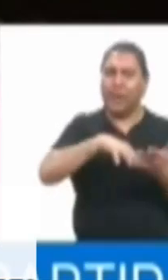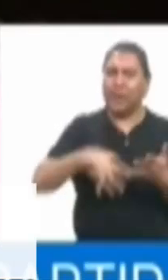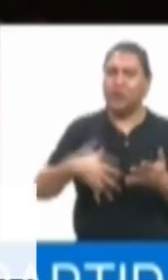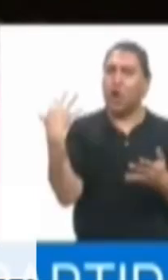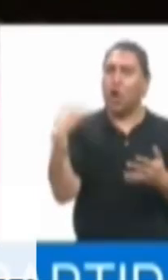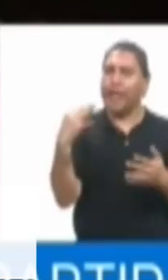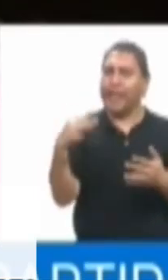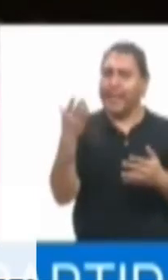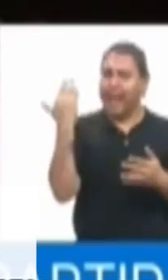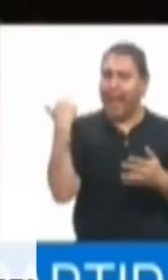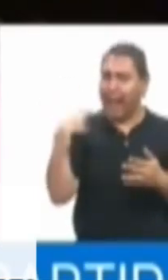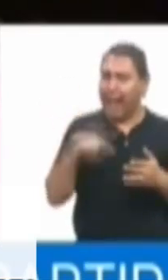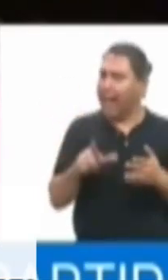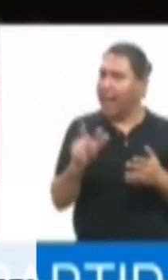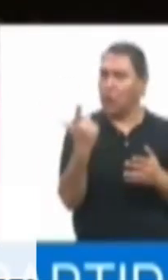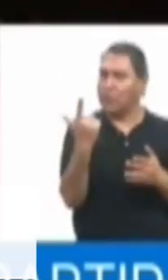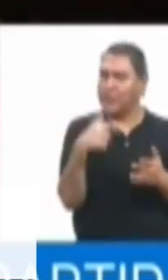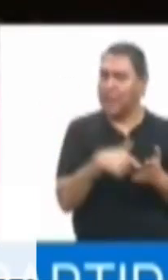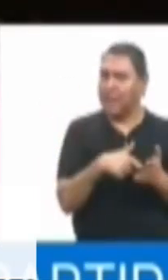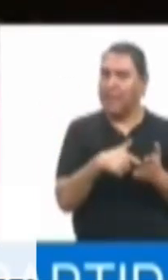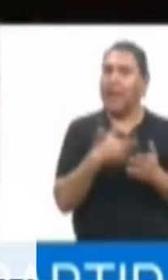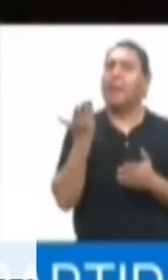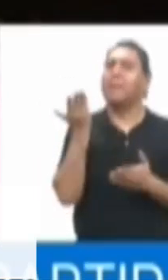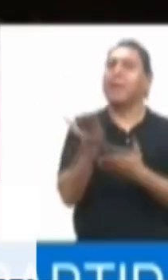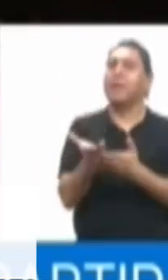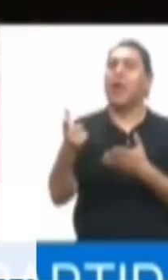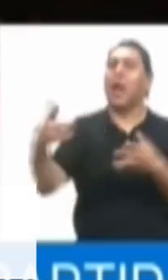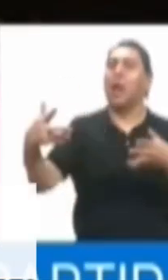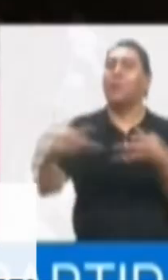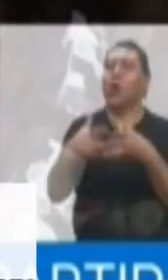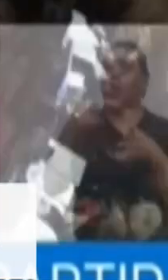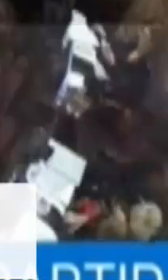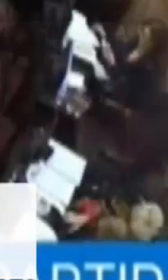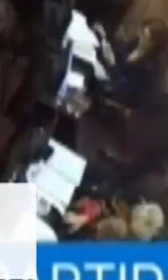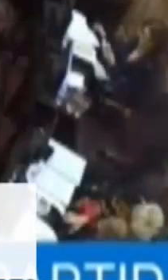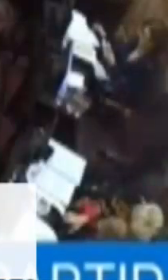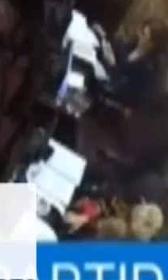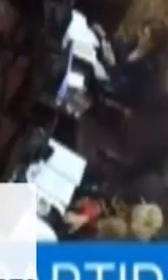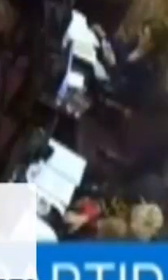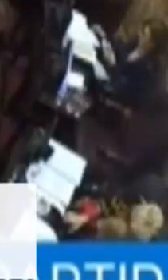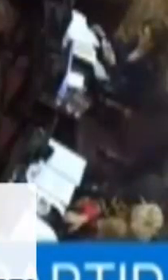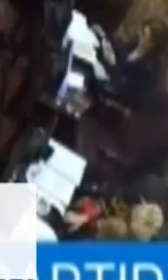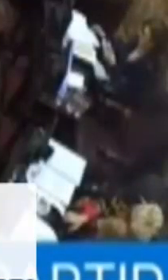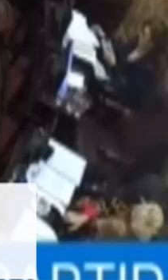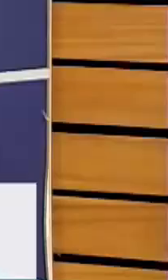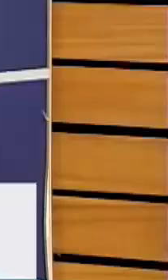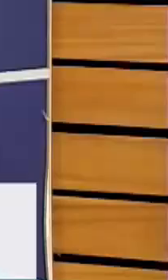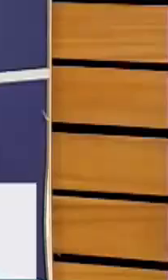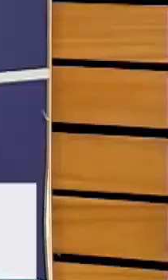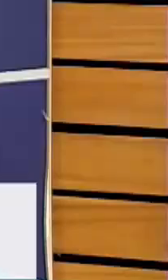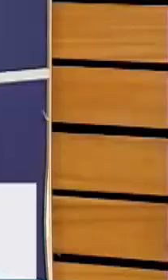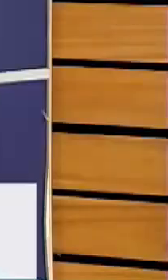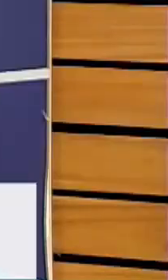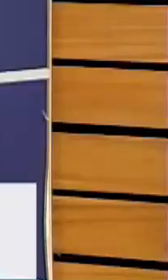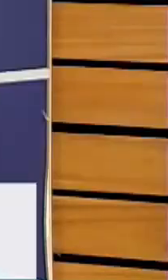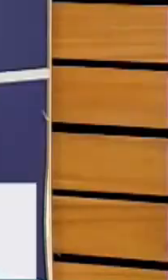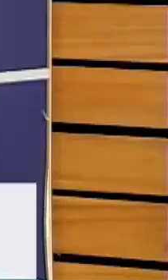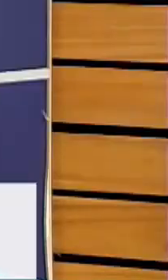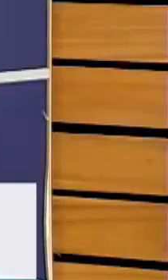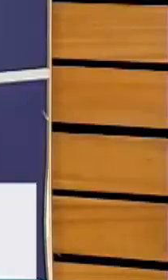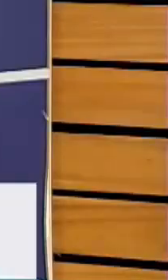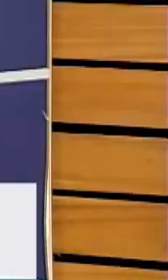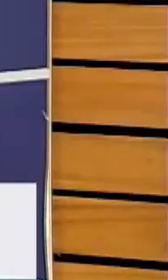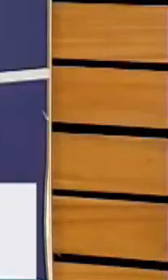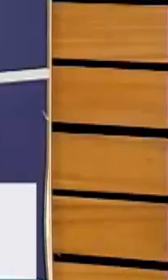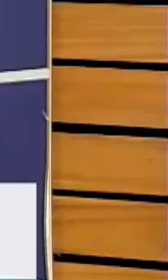que permite a un empleador contratar hasta 5 personas bajo la categoría de monotributista. Una pequeña empresa podrá tener... Sin